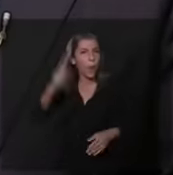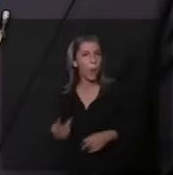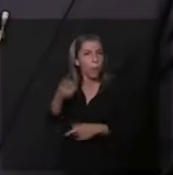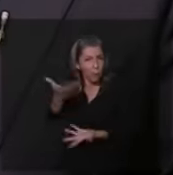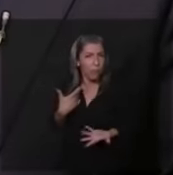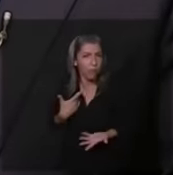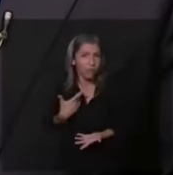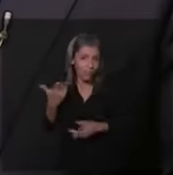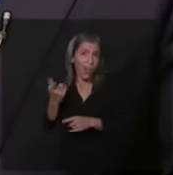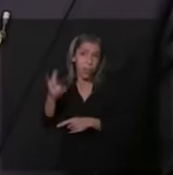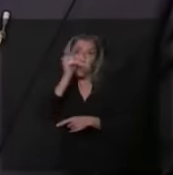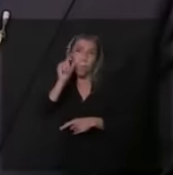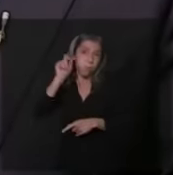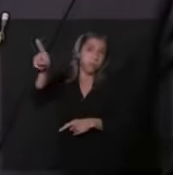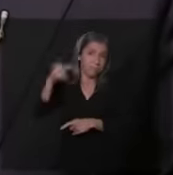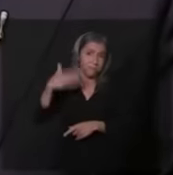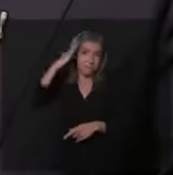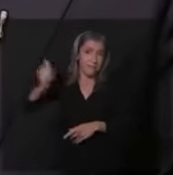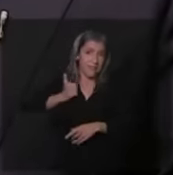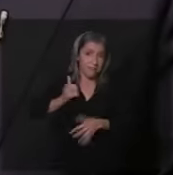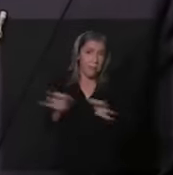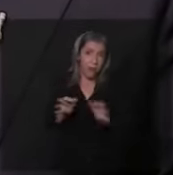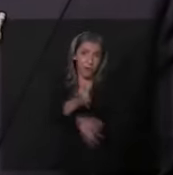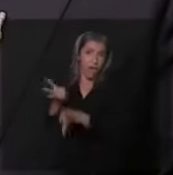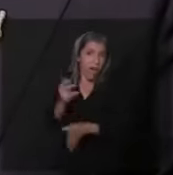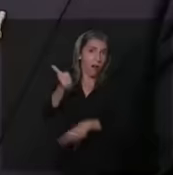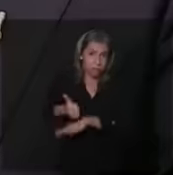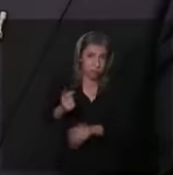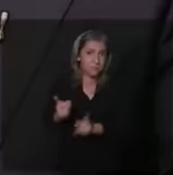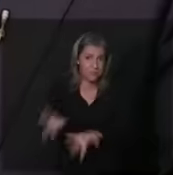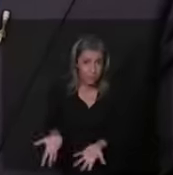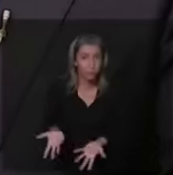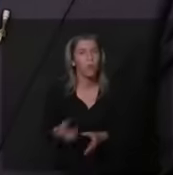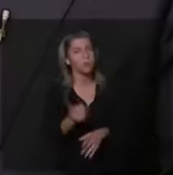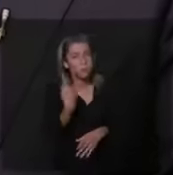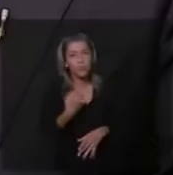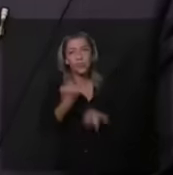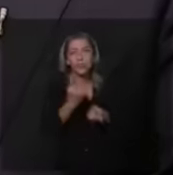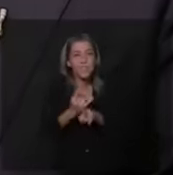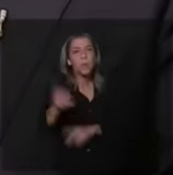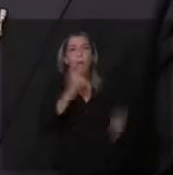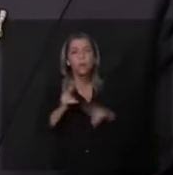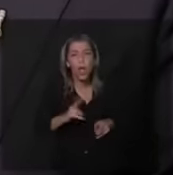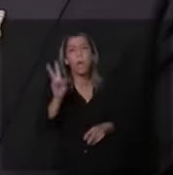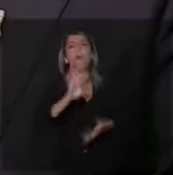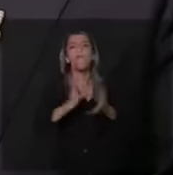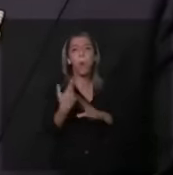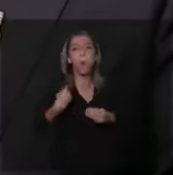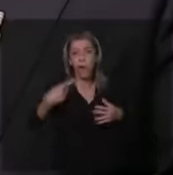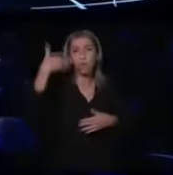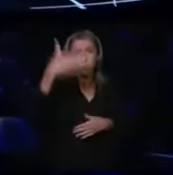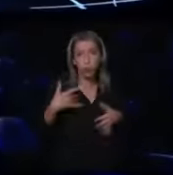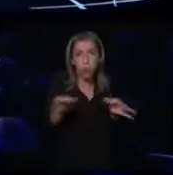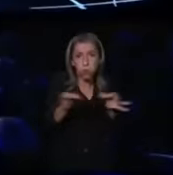de Malvinas. Y no solo eso, sino que además, ¿sí?, vamos a agotar todas las instancias diplomáticas para que las islas vuelvan a ser argentinas. Así